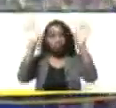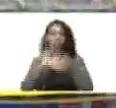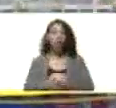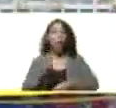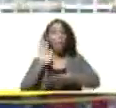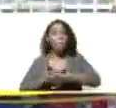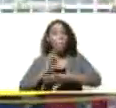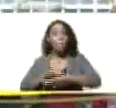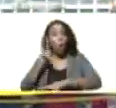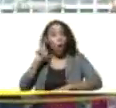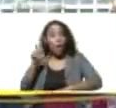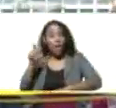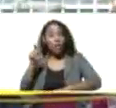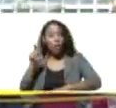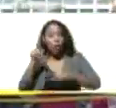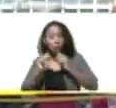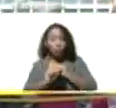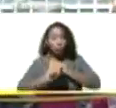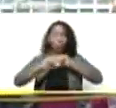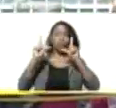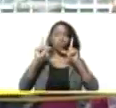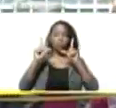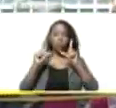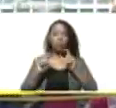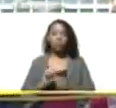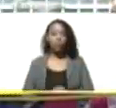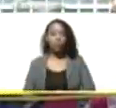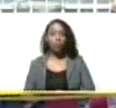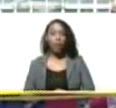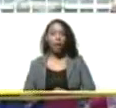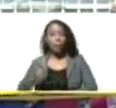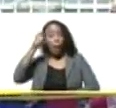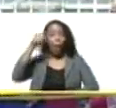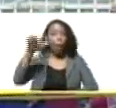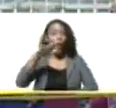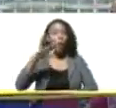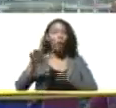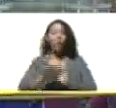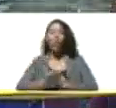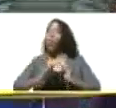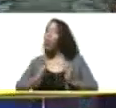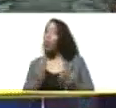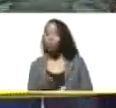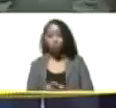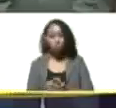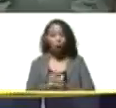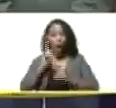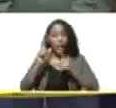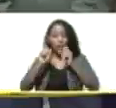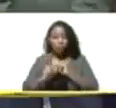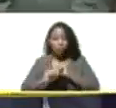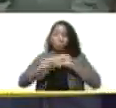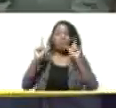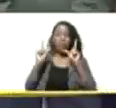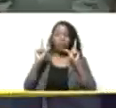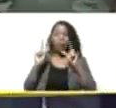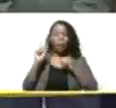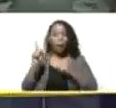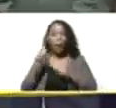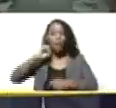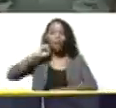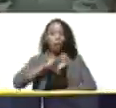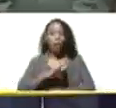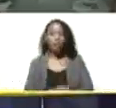eso fue una sorpresa para los pueblos del mundo. Fue una sorpresa para la